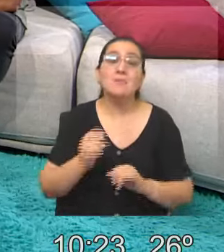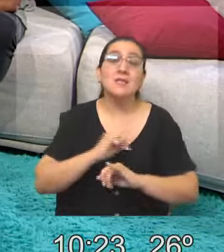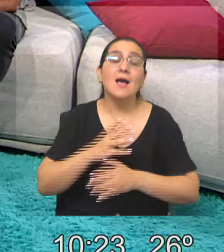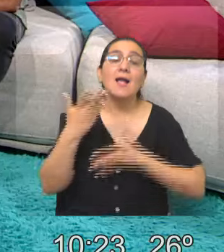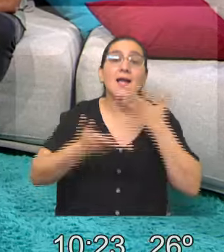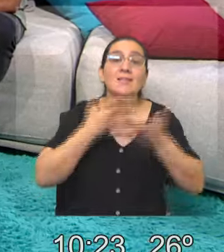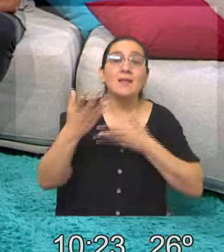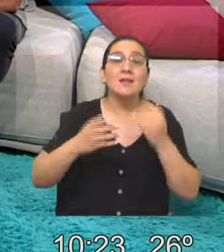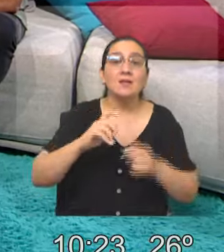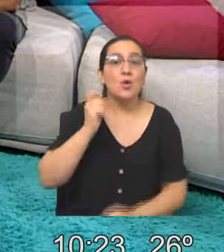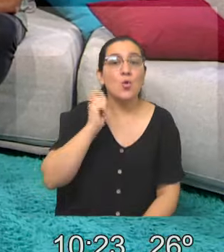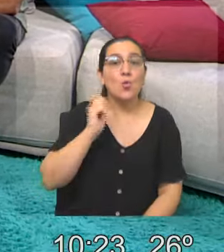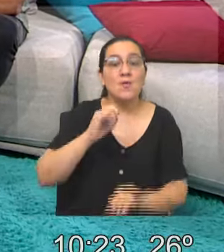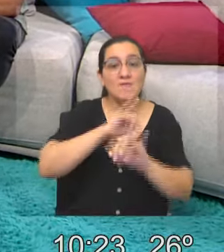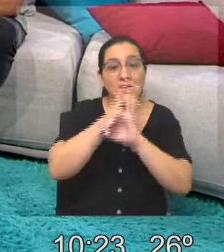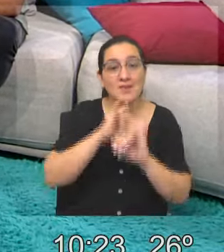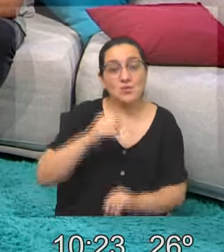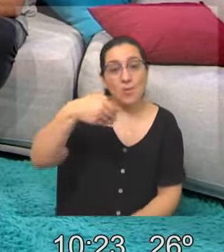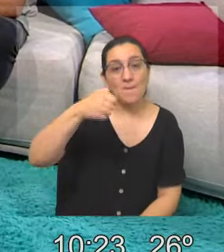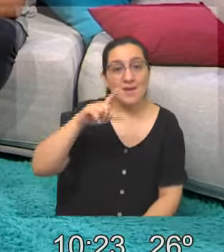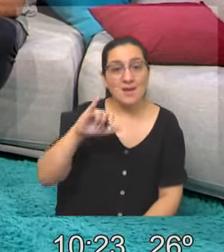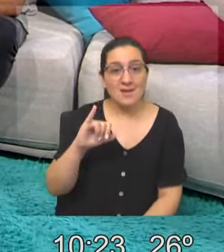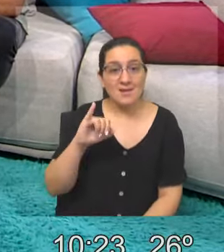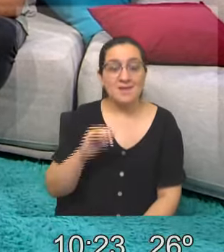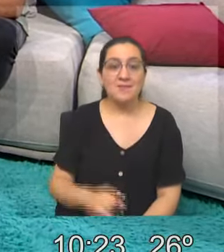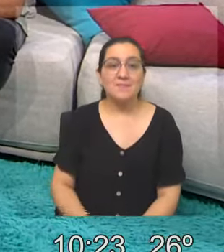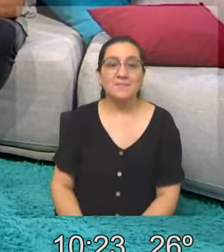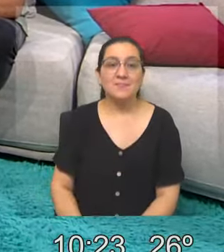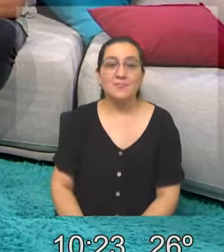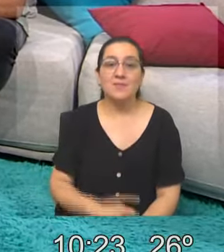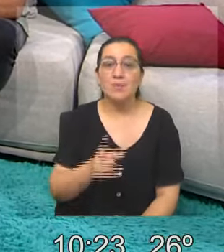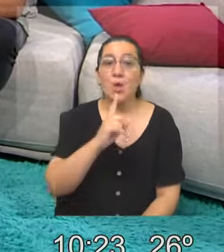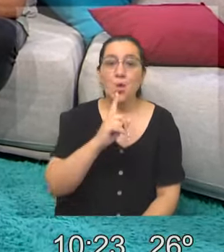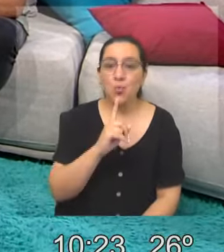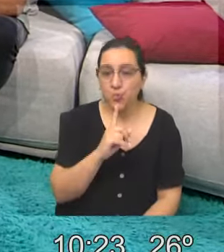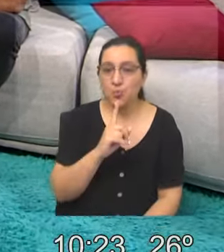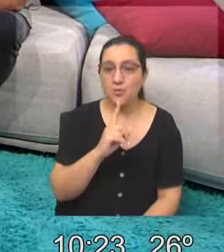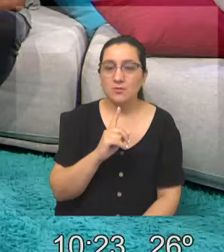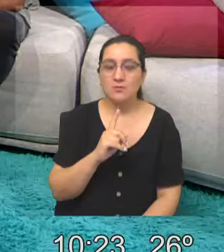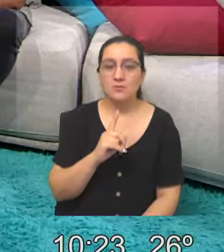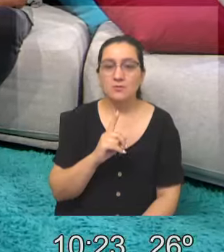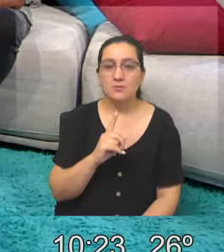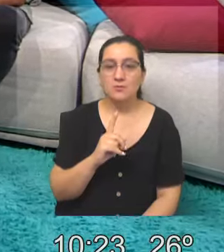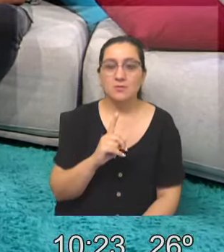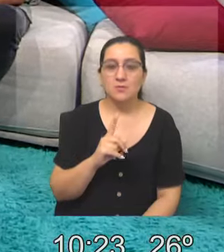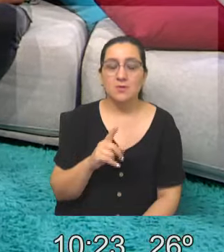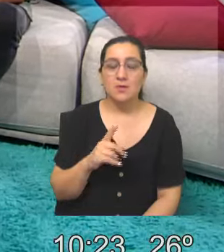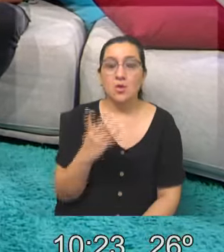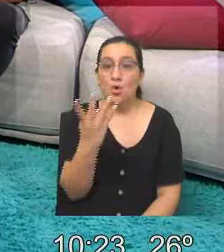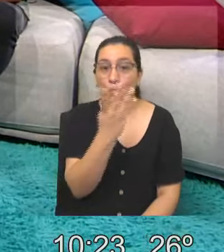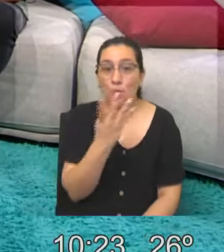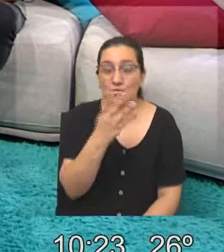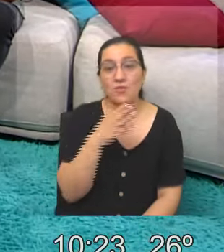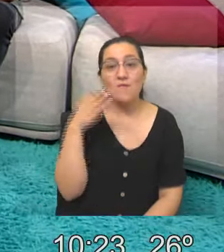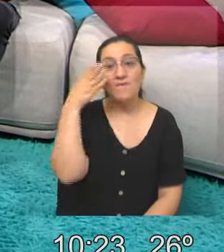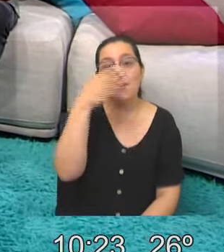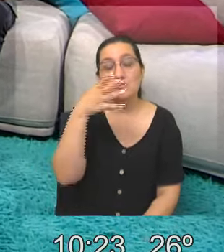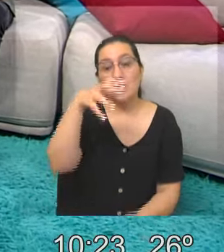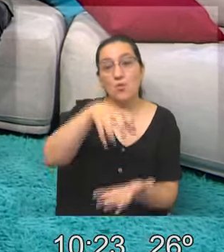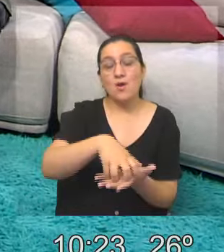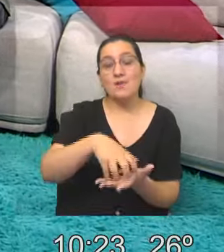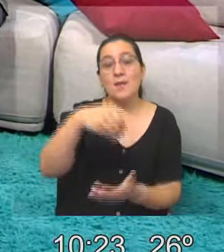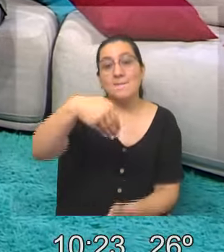Flor, los cuatro juntos con Meli en el fondo. De luego de apagar la velita, pedir su deseo, nos trasladamos los cuatro hacia el lugar donde está